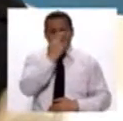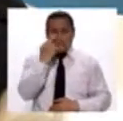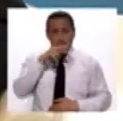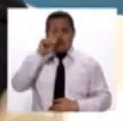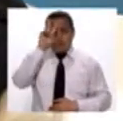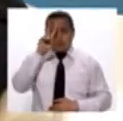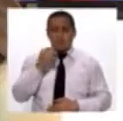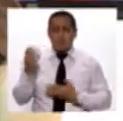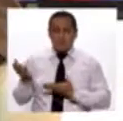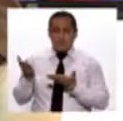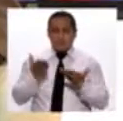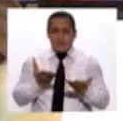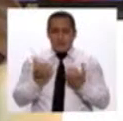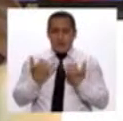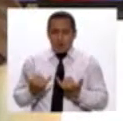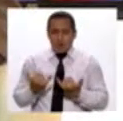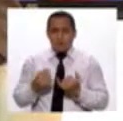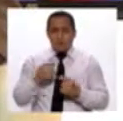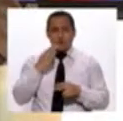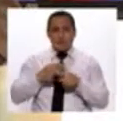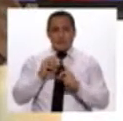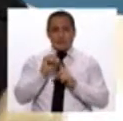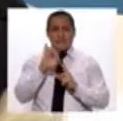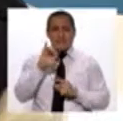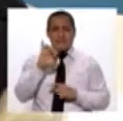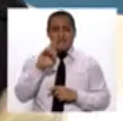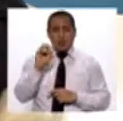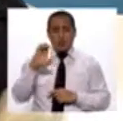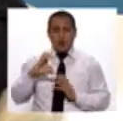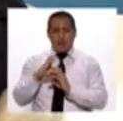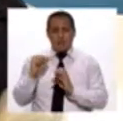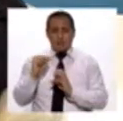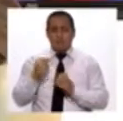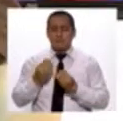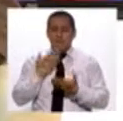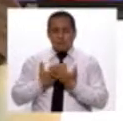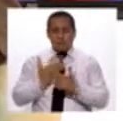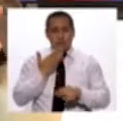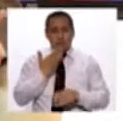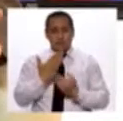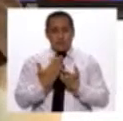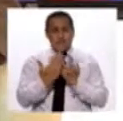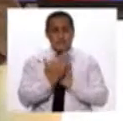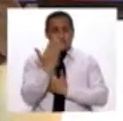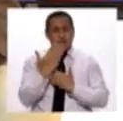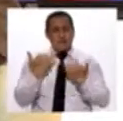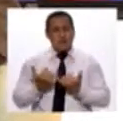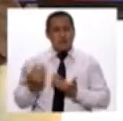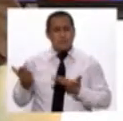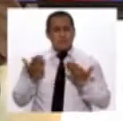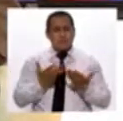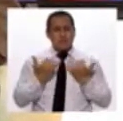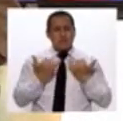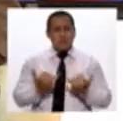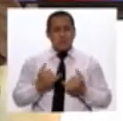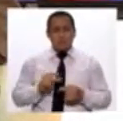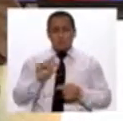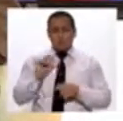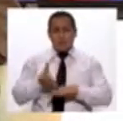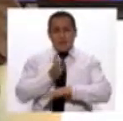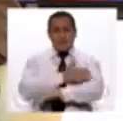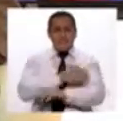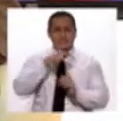Católica del Perú. Bienvenido, doctor Quiroga, a Tus Derechos. Buenos días, ¿cómo le va? Bien, felizmente. Estamos hoy día convocados por una reciente